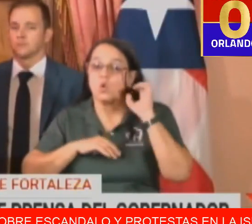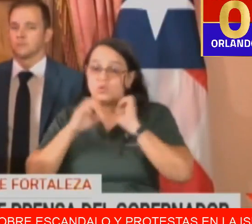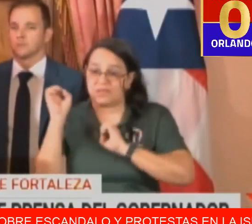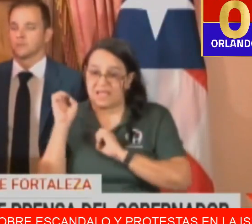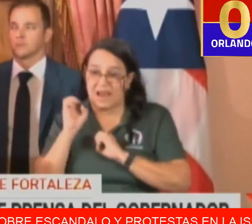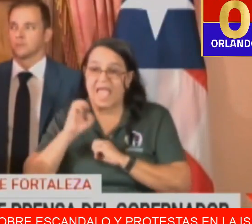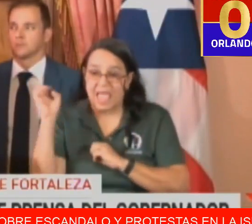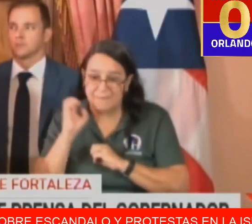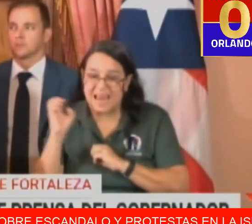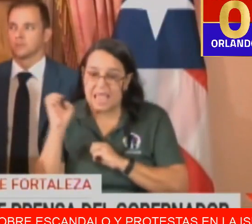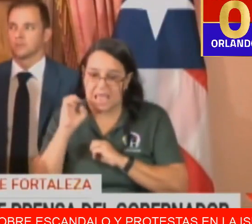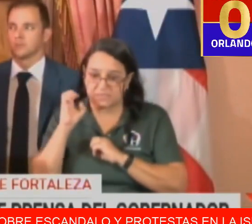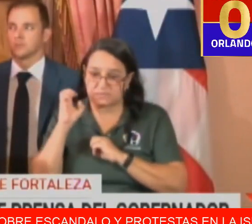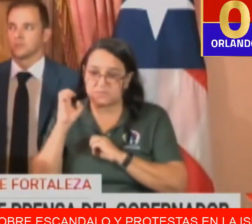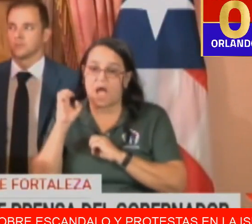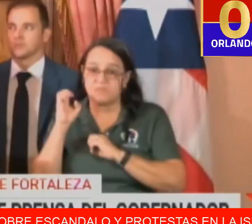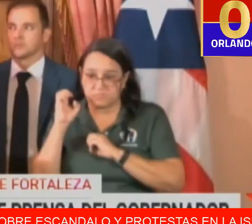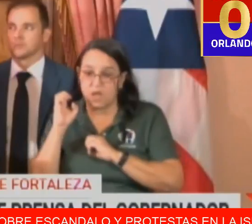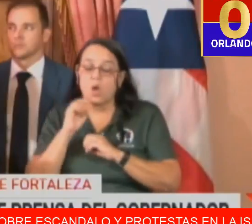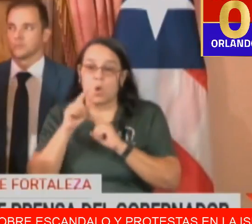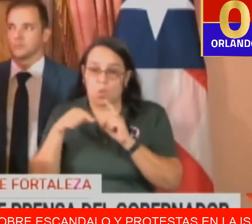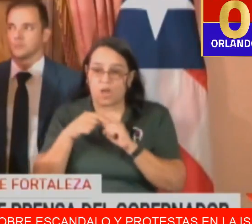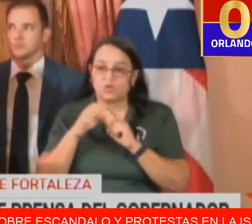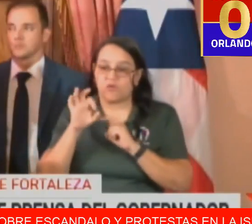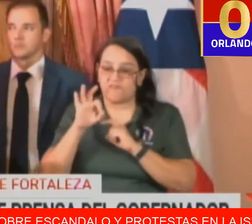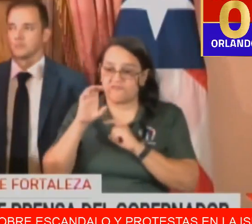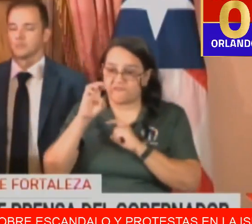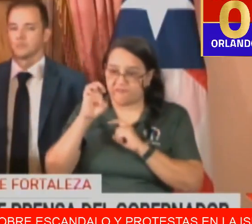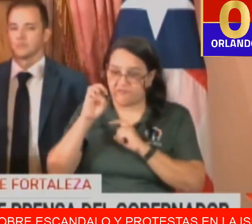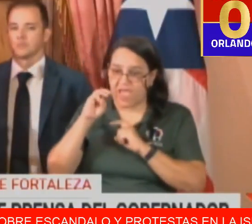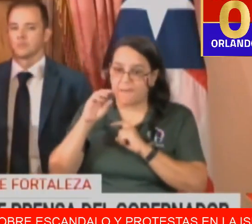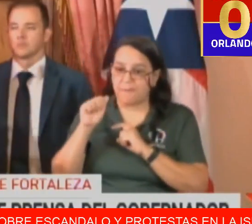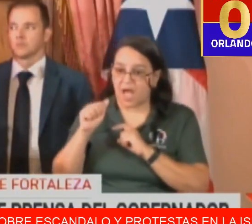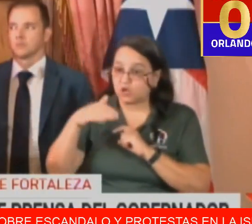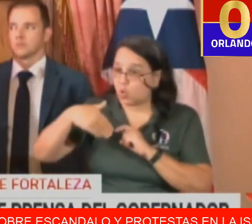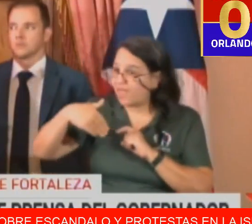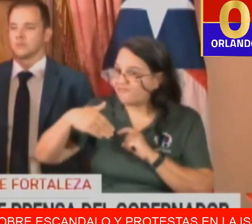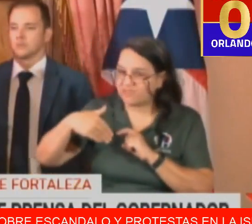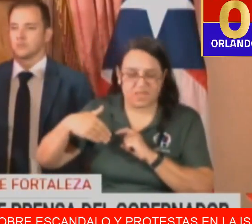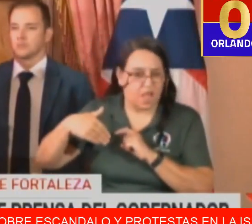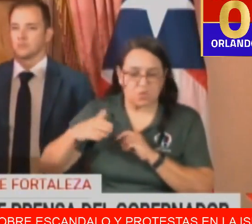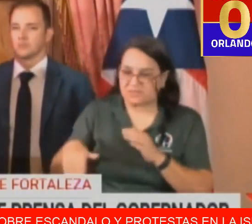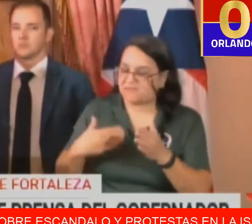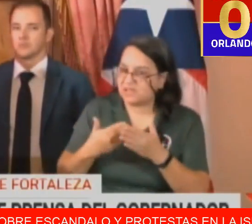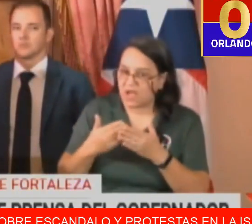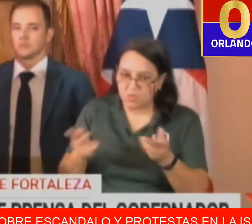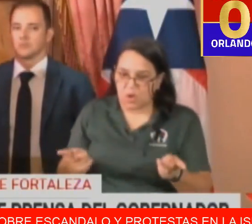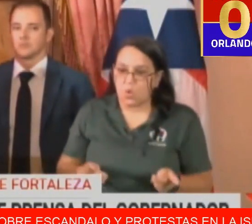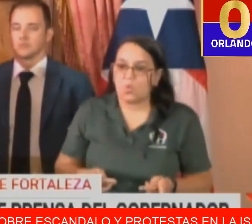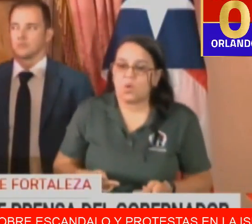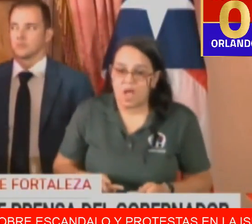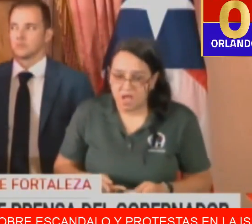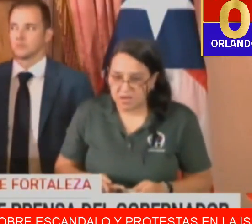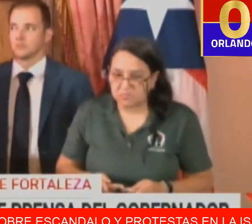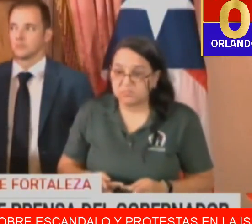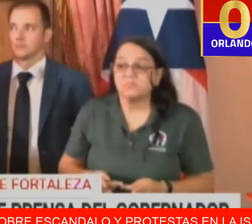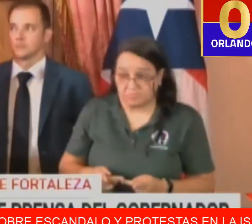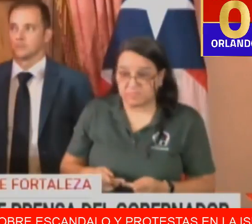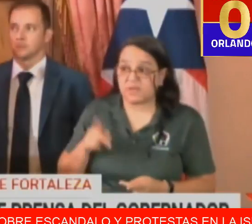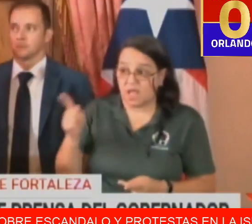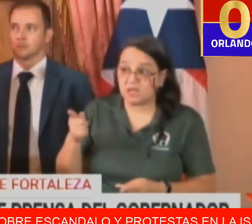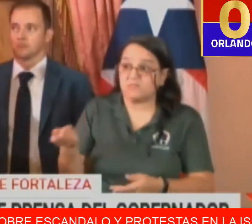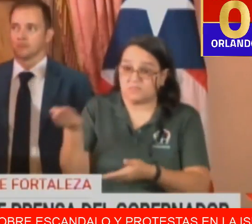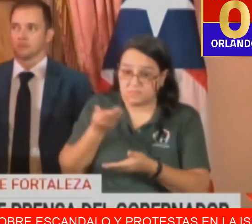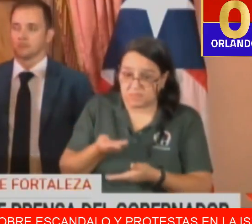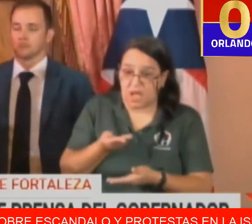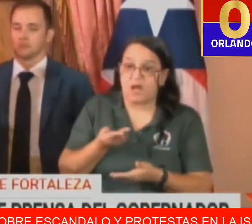en el medio de la emergencia, cuando FEMA todavía no estaba llegando a los lugares, sí, había un centro de acopio donde la gente que no daba plata,